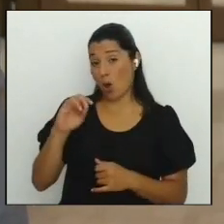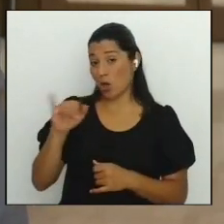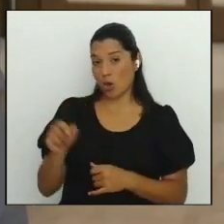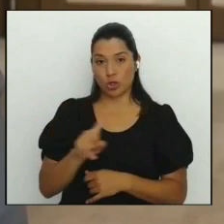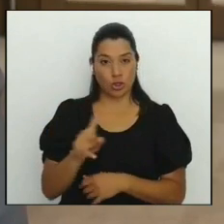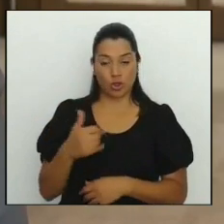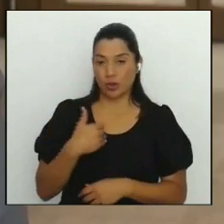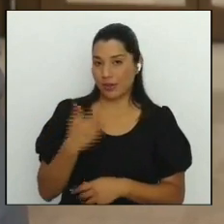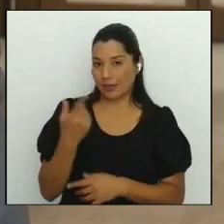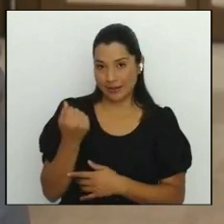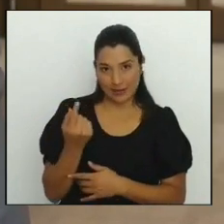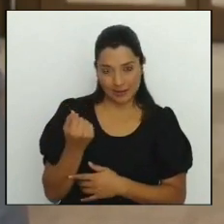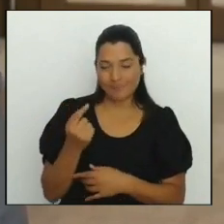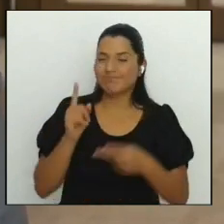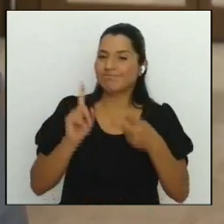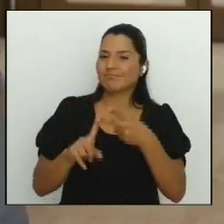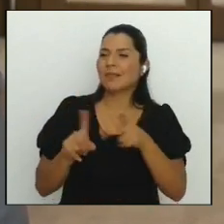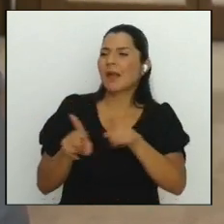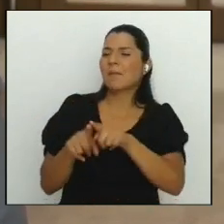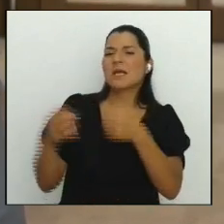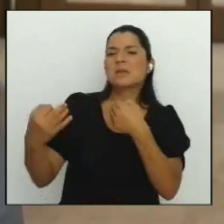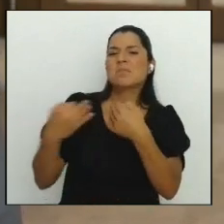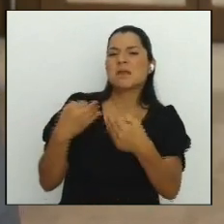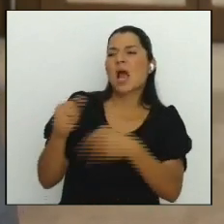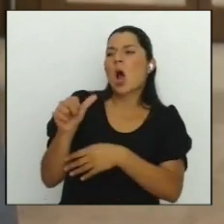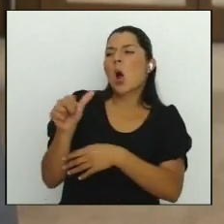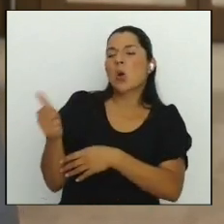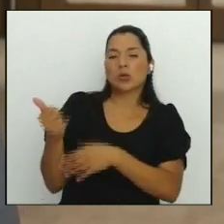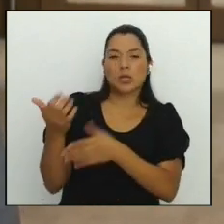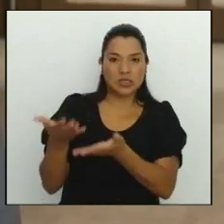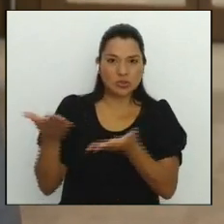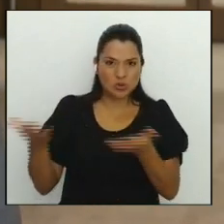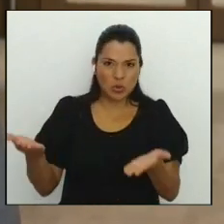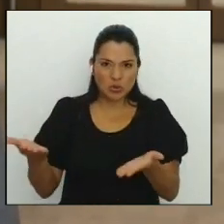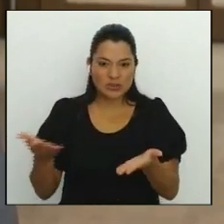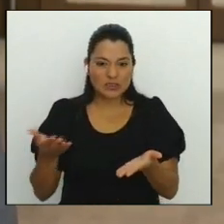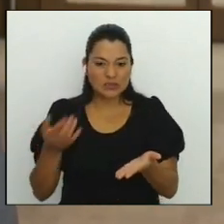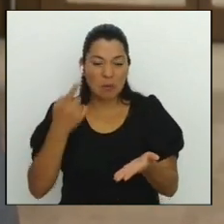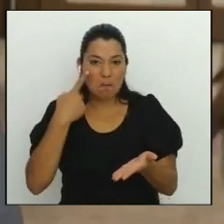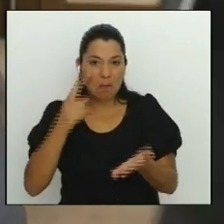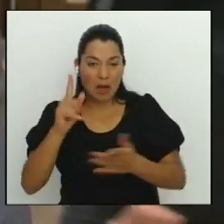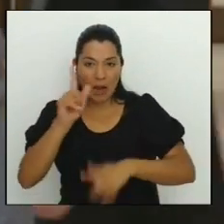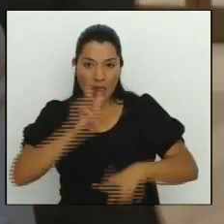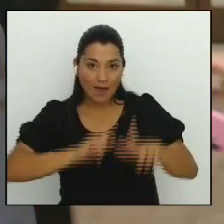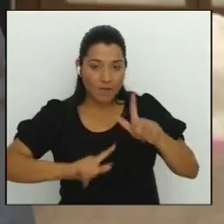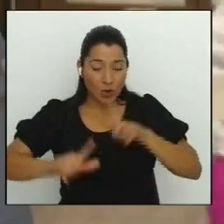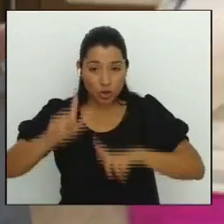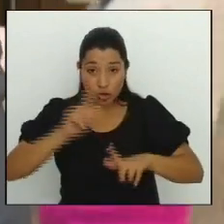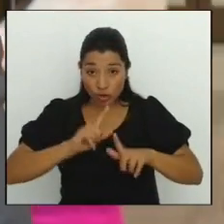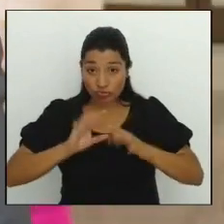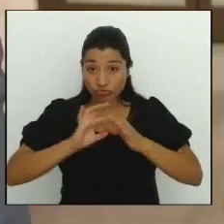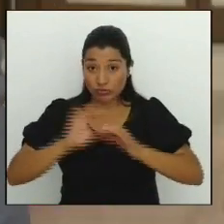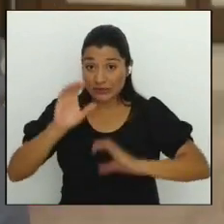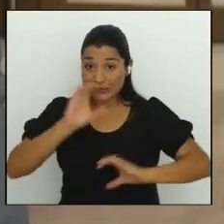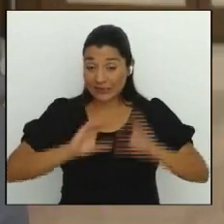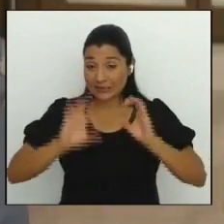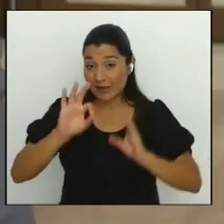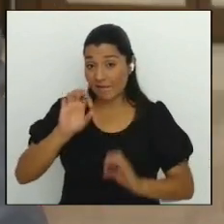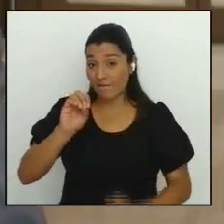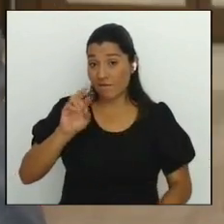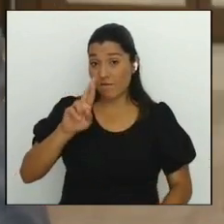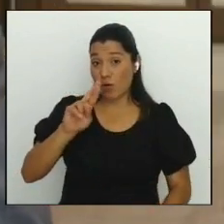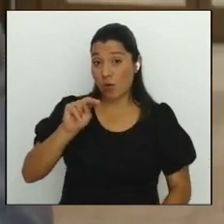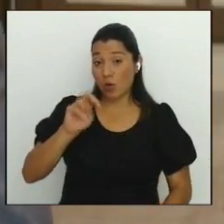de algunos otros aspectos como insumos para los laboratorios de ciencias forenses, que son muy caros, los químicos y demás.